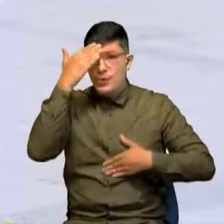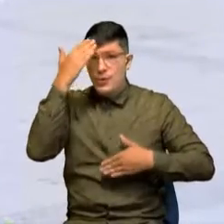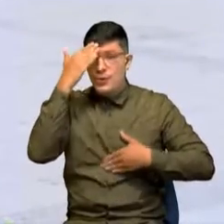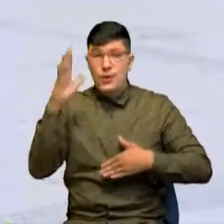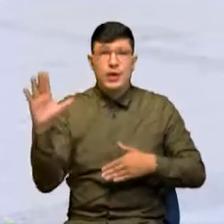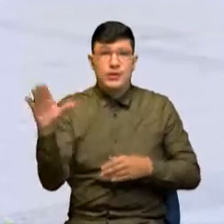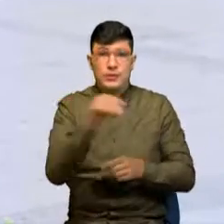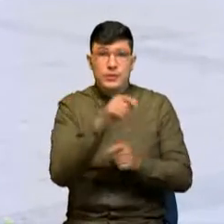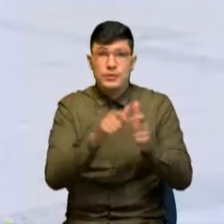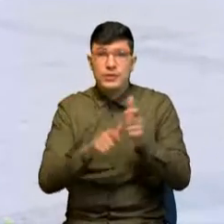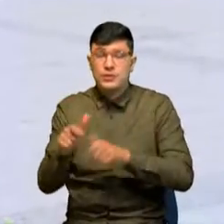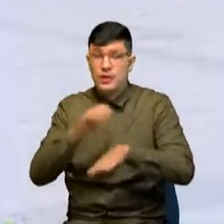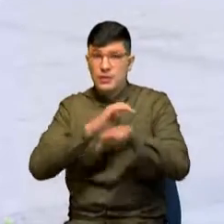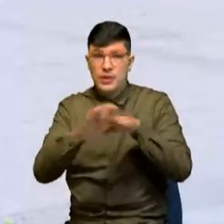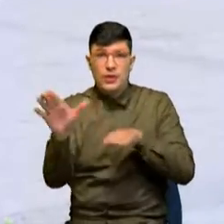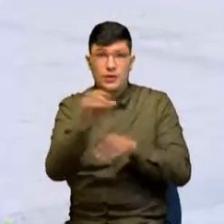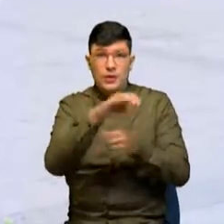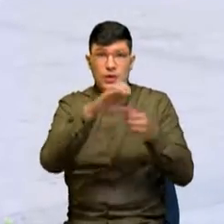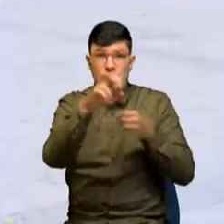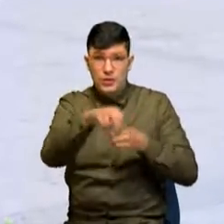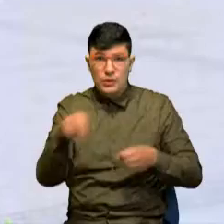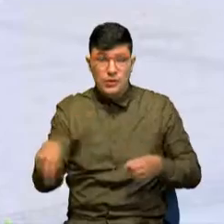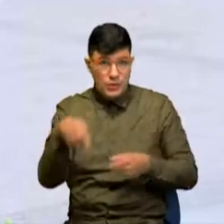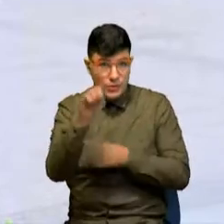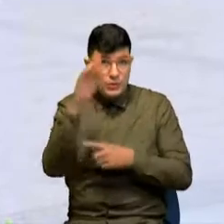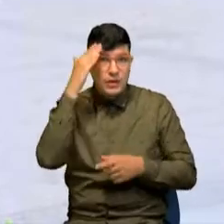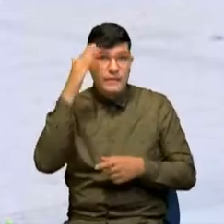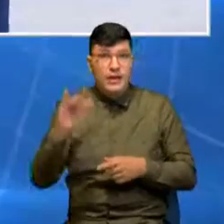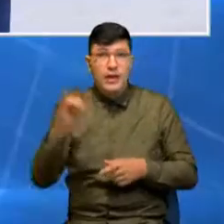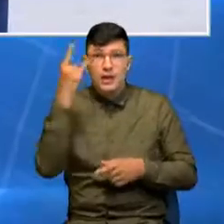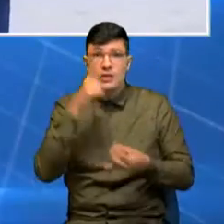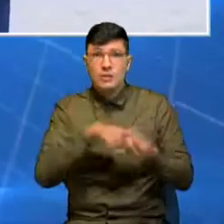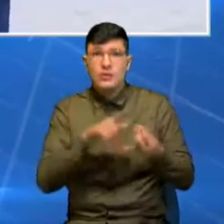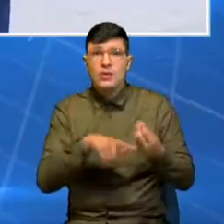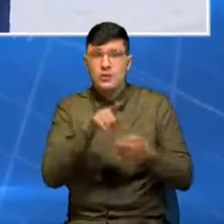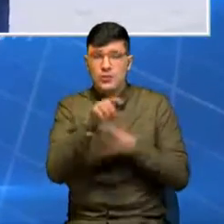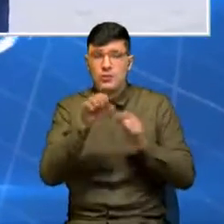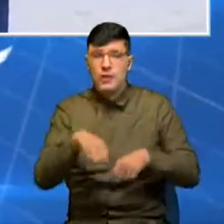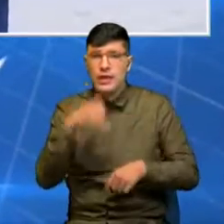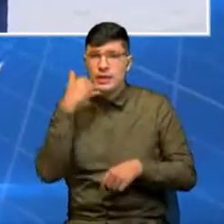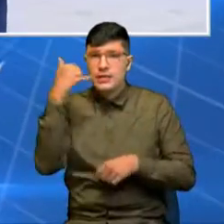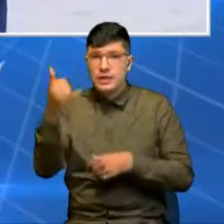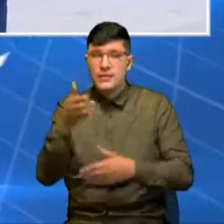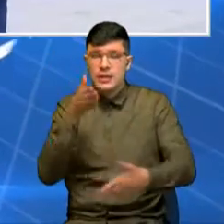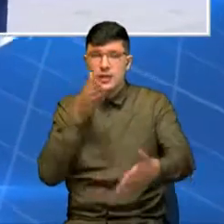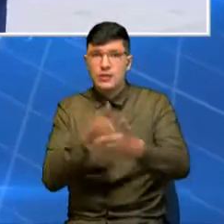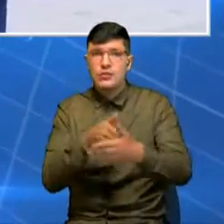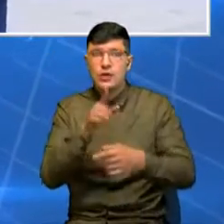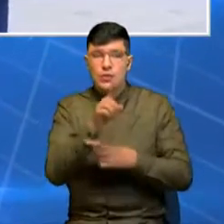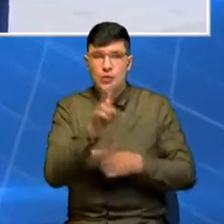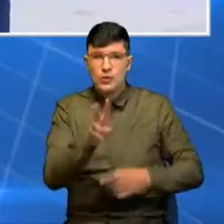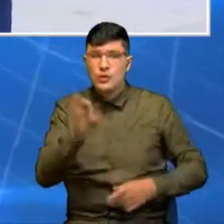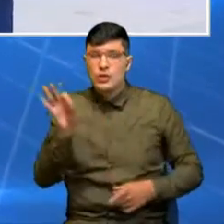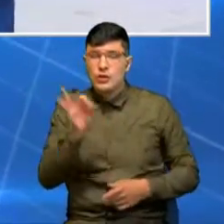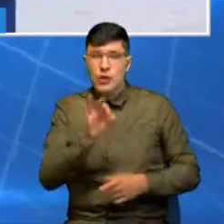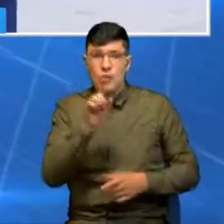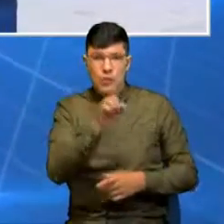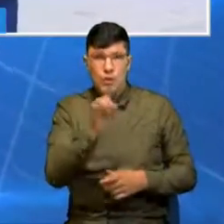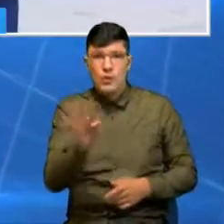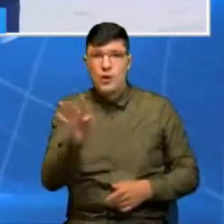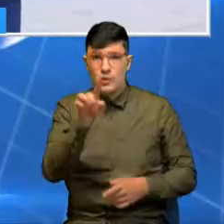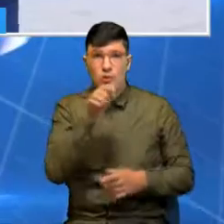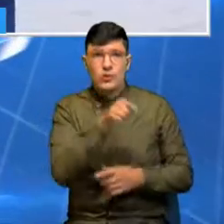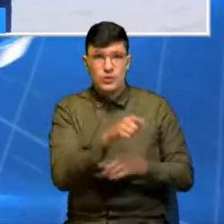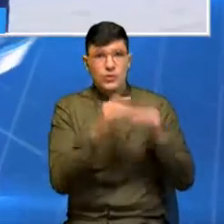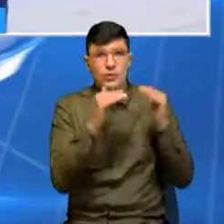invitación a todas los ciudadanos para que denuncien a través de la línea telefónica 123 o 141 de bienestar familiar esta es toda la información